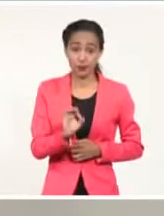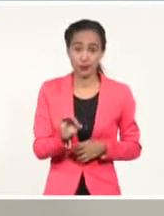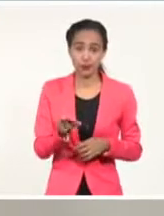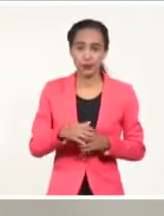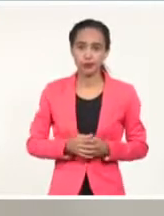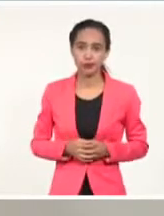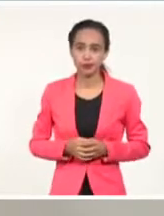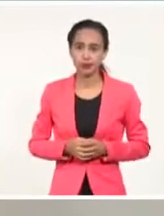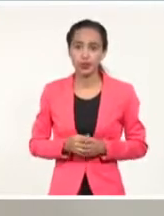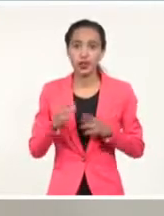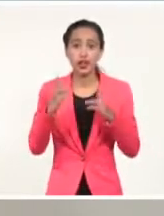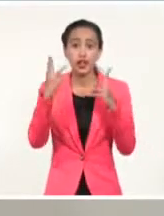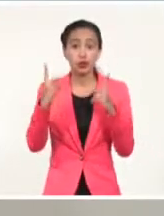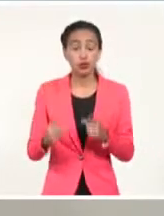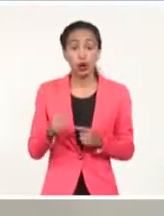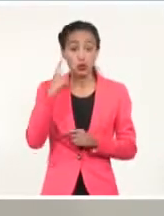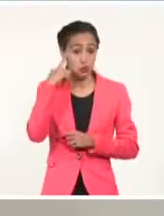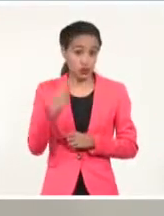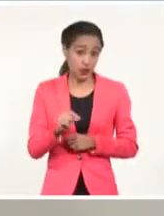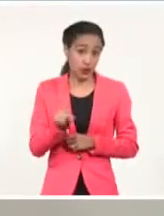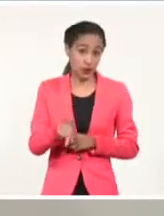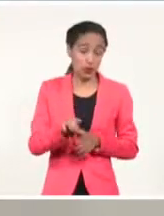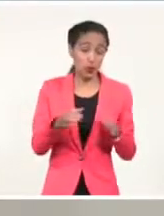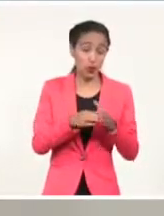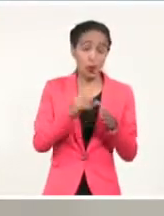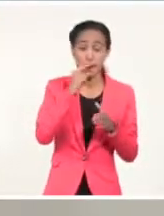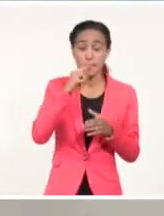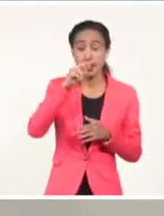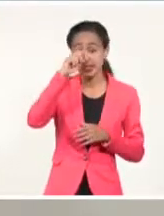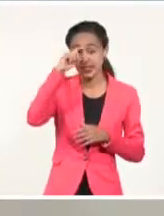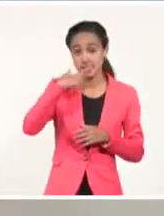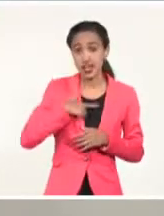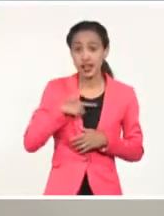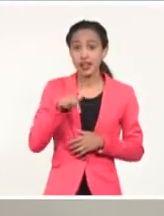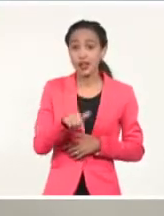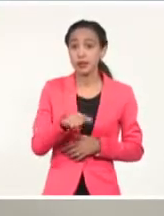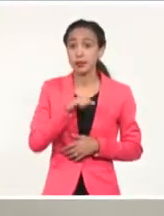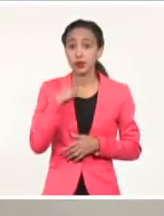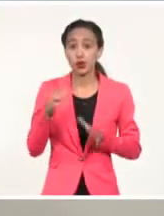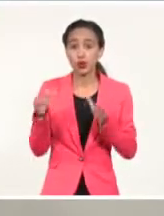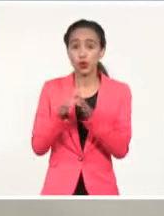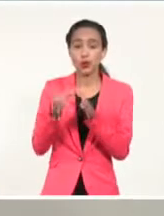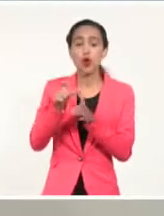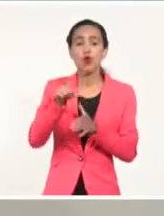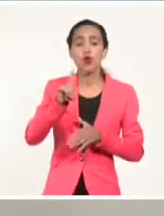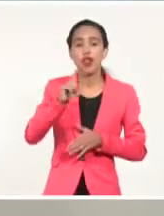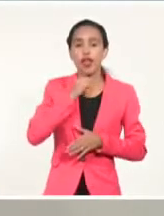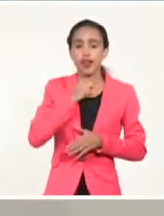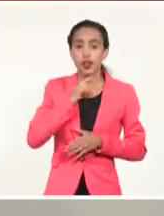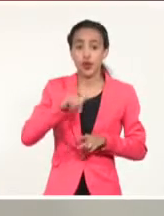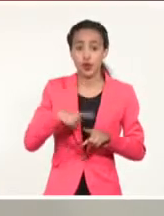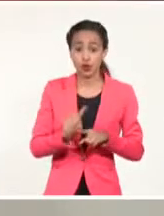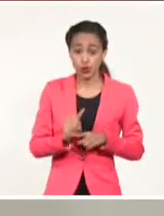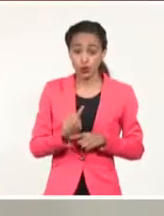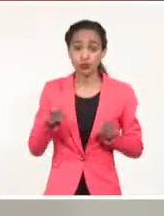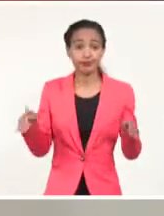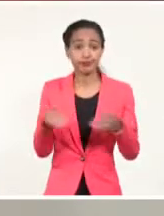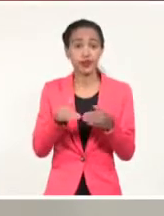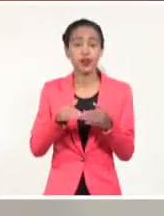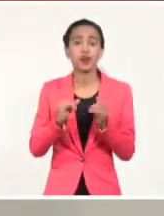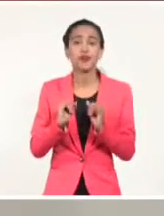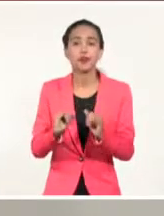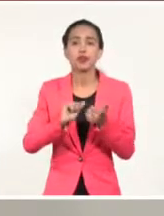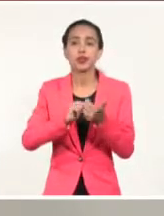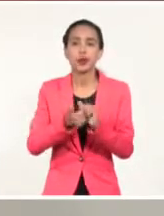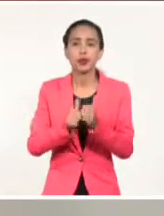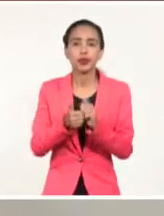entretiempo. Un resultado que pase lo que pase en el Barça-Bayern está dejando fuera al conjunto culé. Nosotros cerramos con noticias del deporte ráfaga,